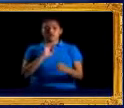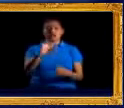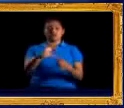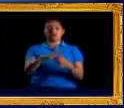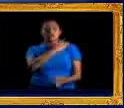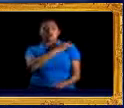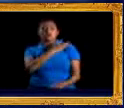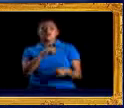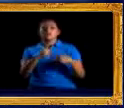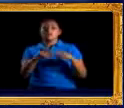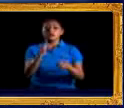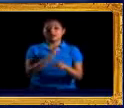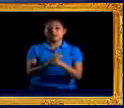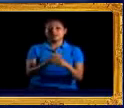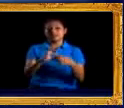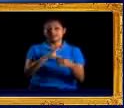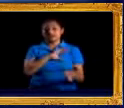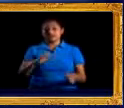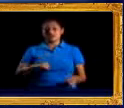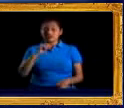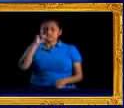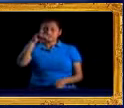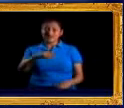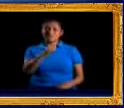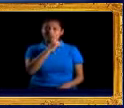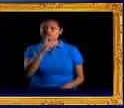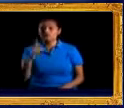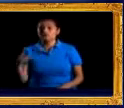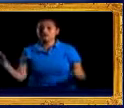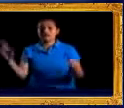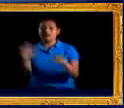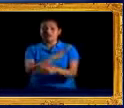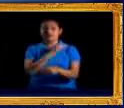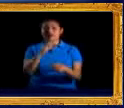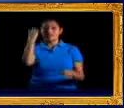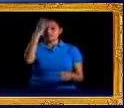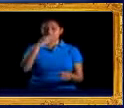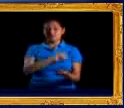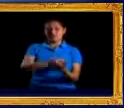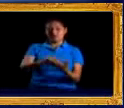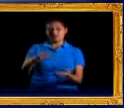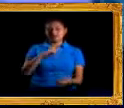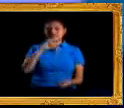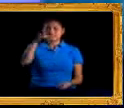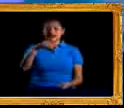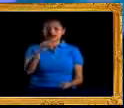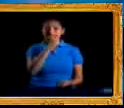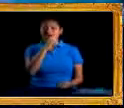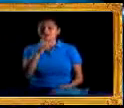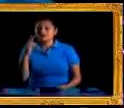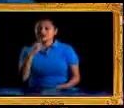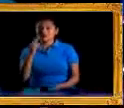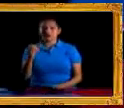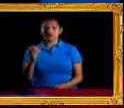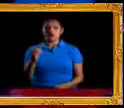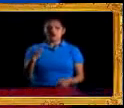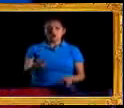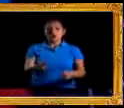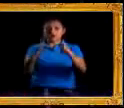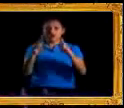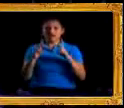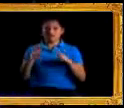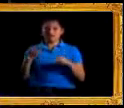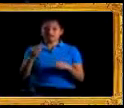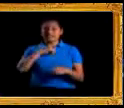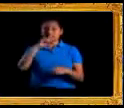la iglesia de Cristo está buscando la llenura del Espíritu Santo, está buscando, hermano, los regalos